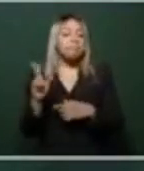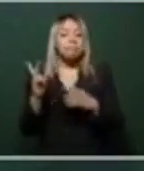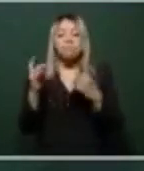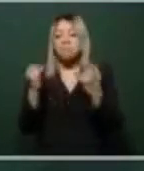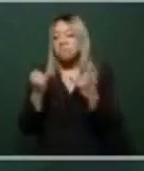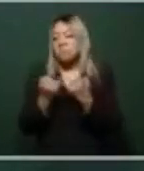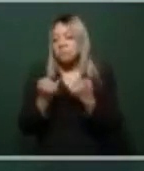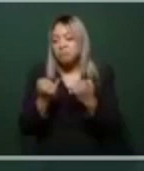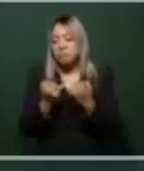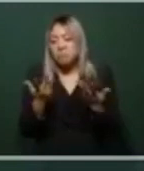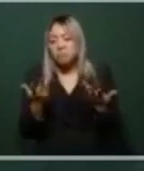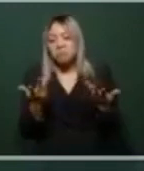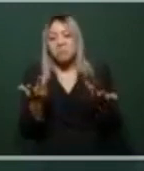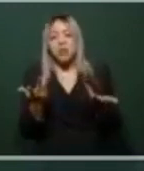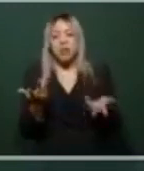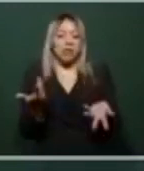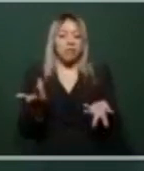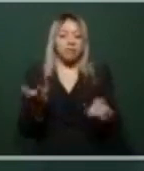la